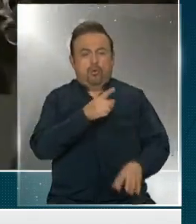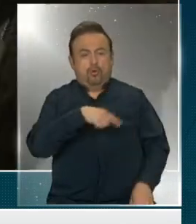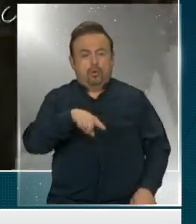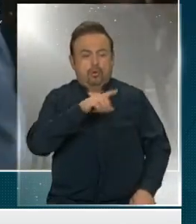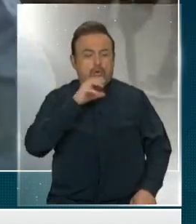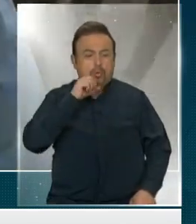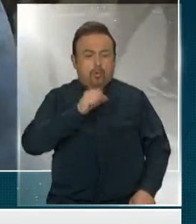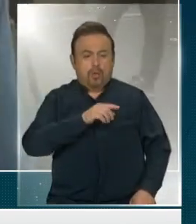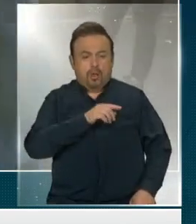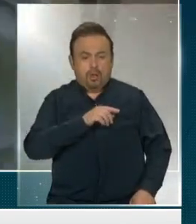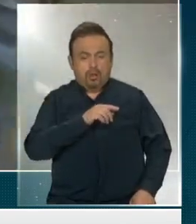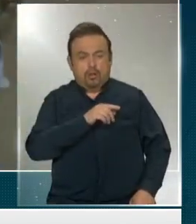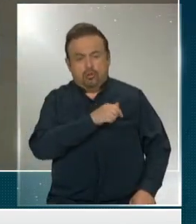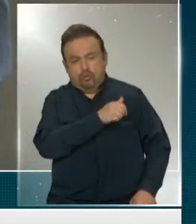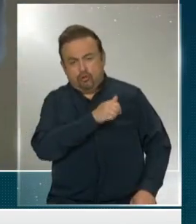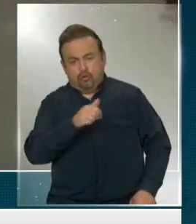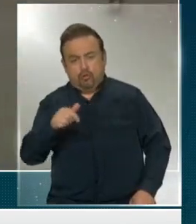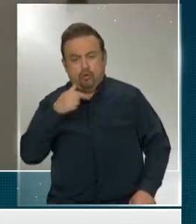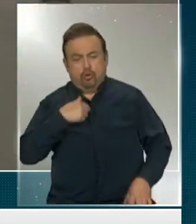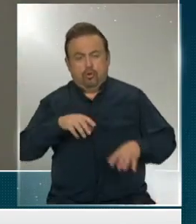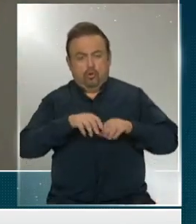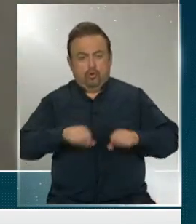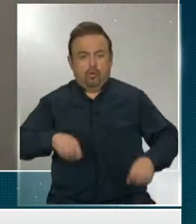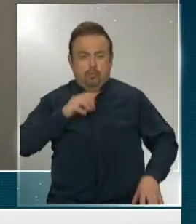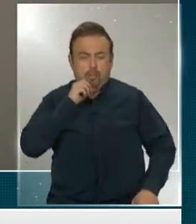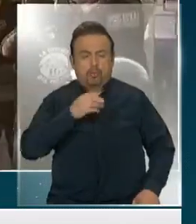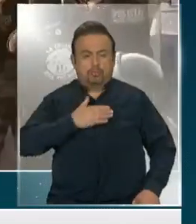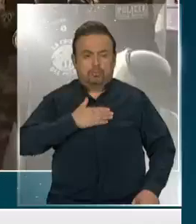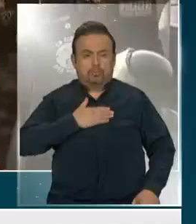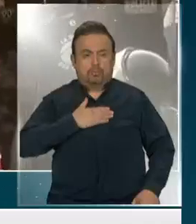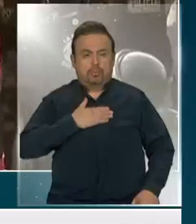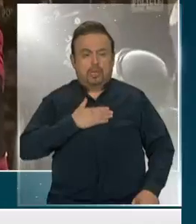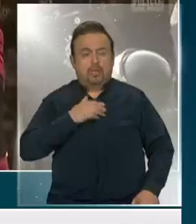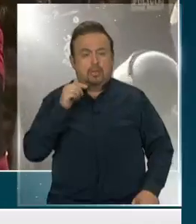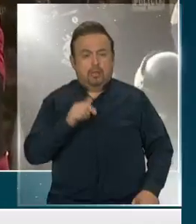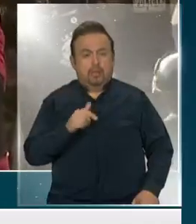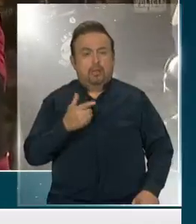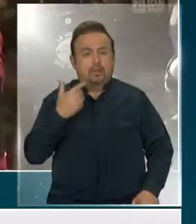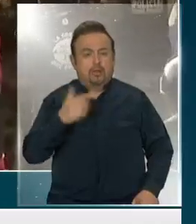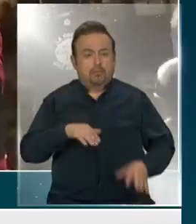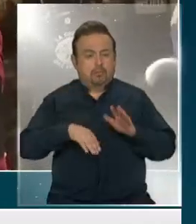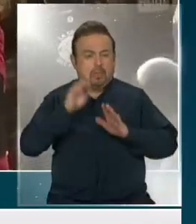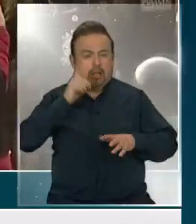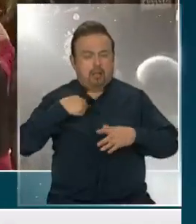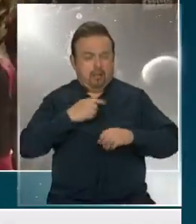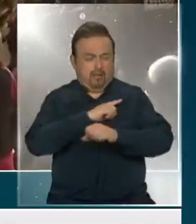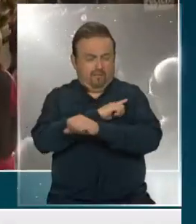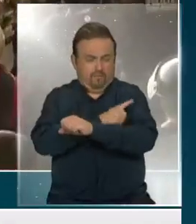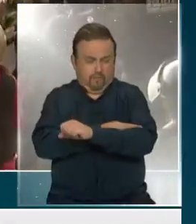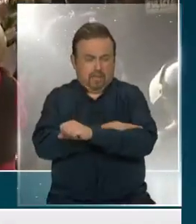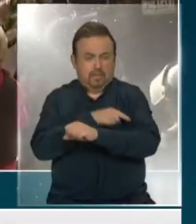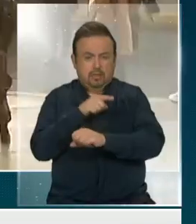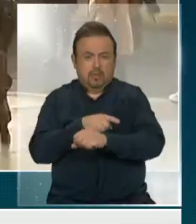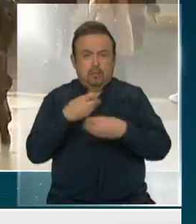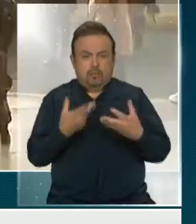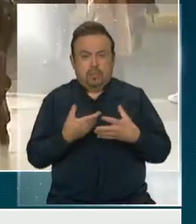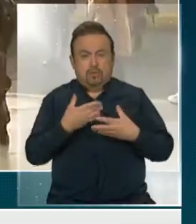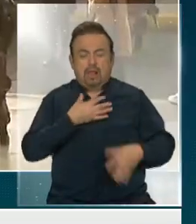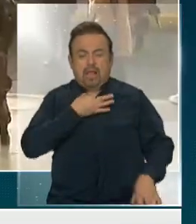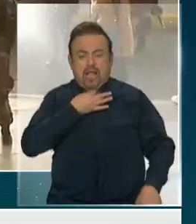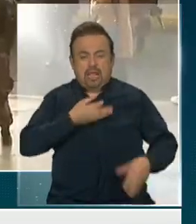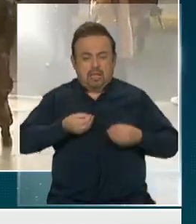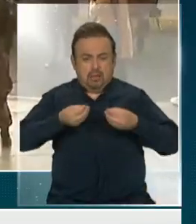peruanos. Mi compromiso es con el Perú y haré el mayor de mis esfuerzos para poder